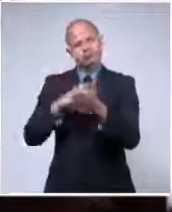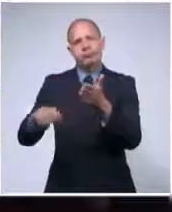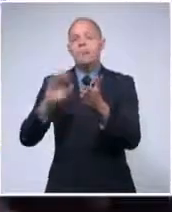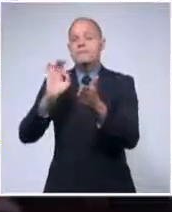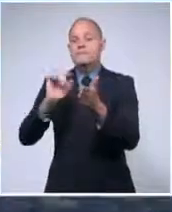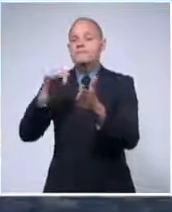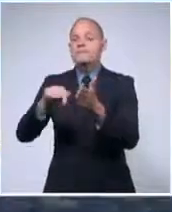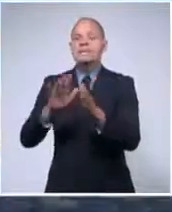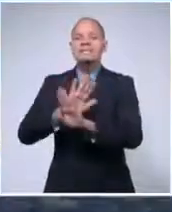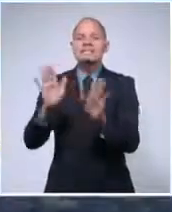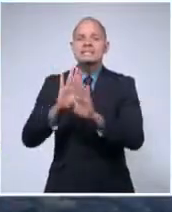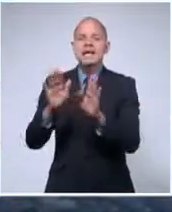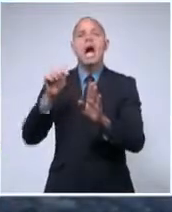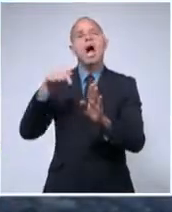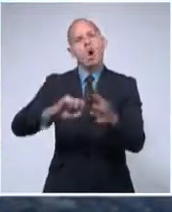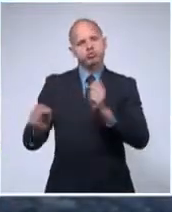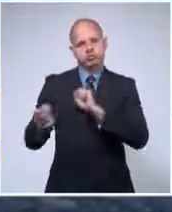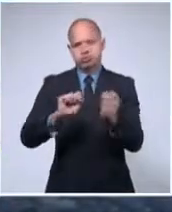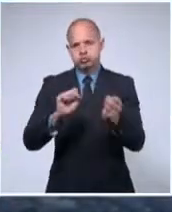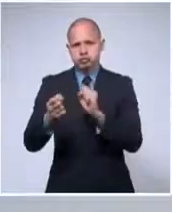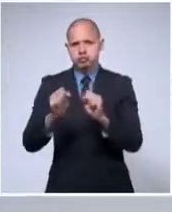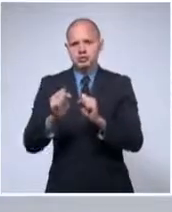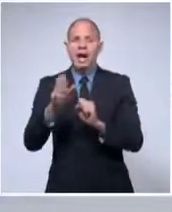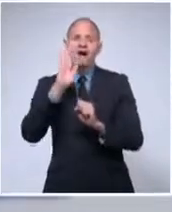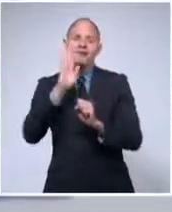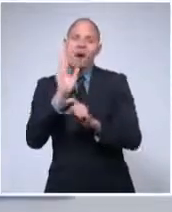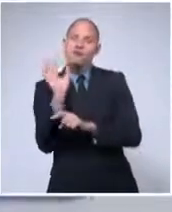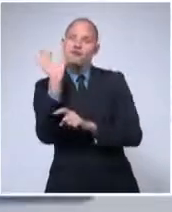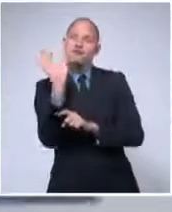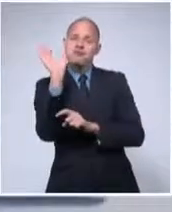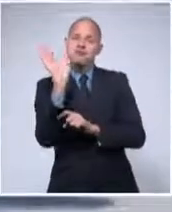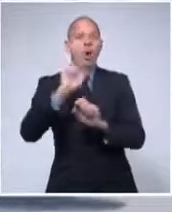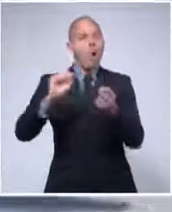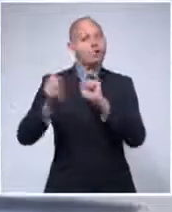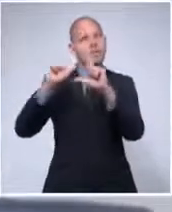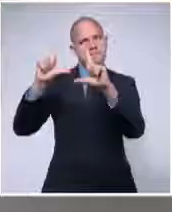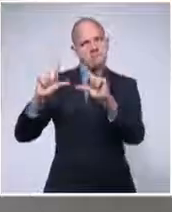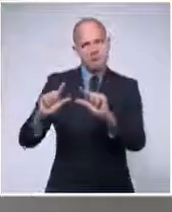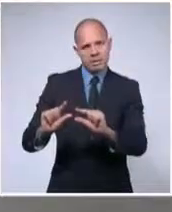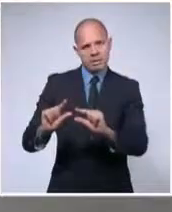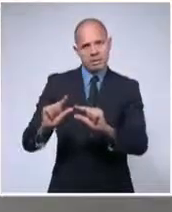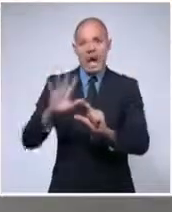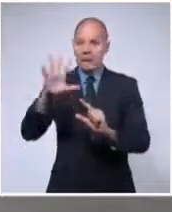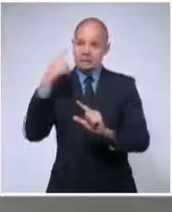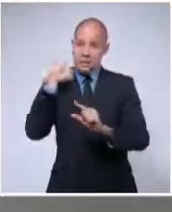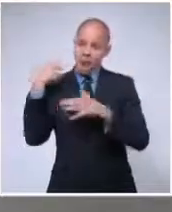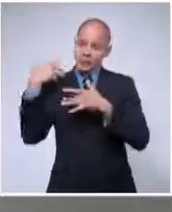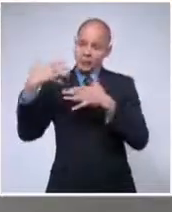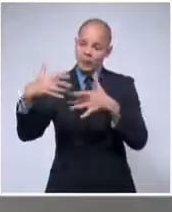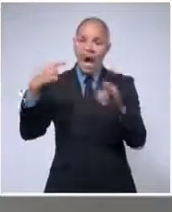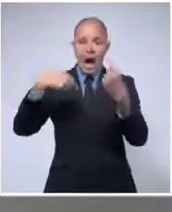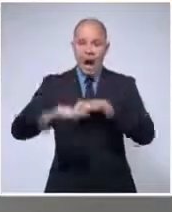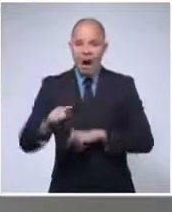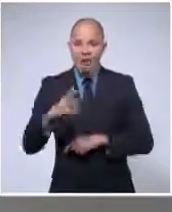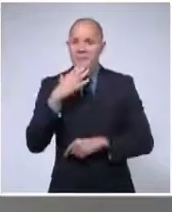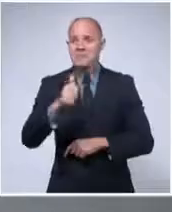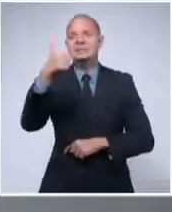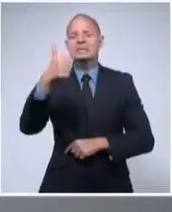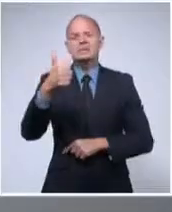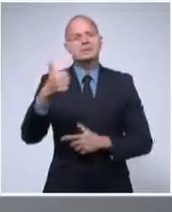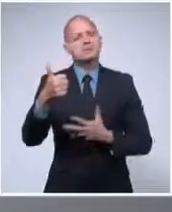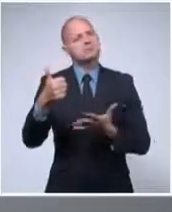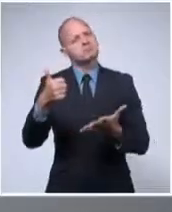un hito en la lucha contra el cambio climático. En el tiempo transcurrido, lo avanzado no es para celebrar. El secretario